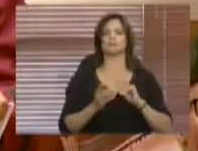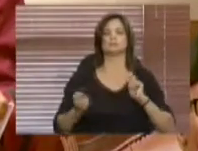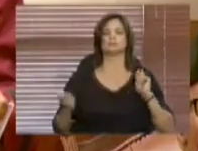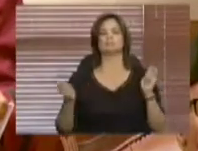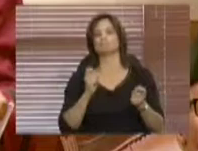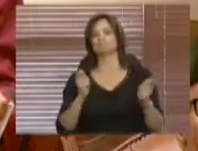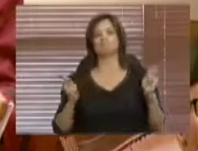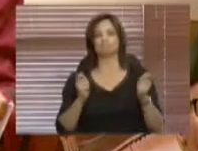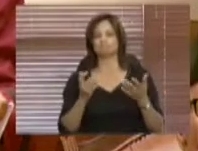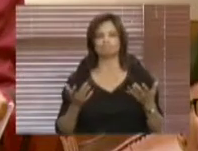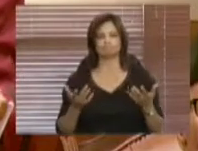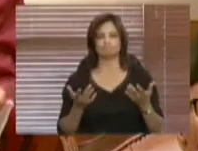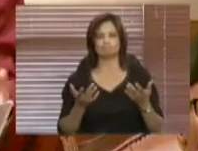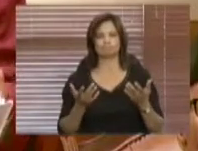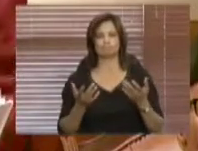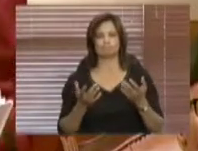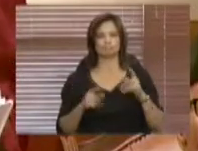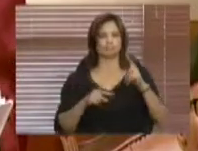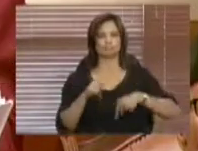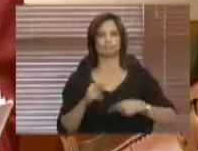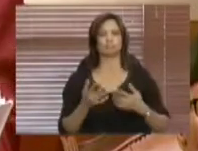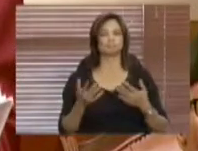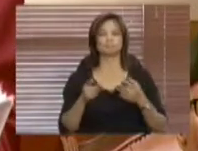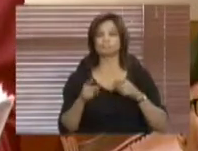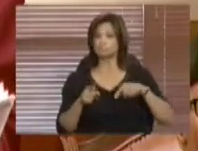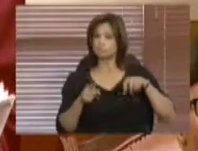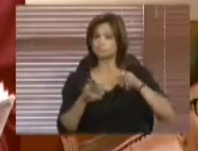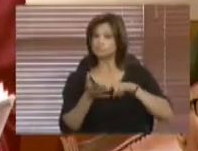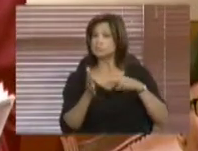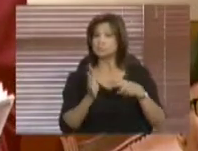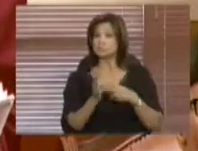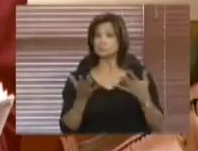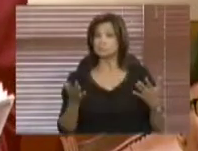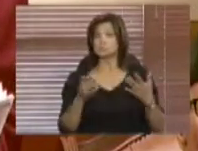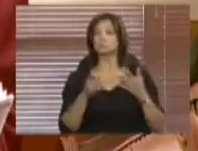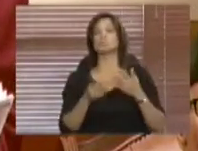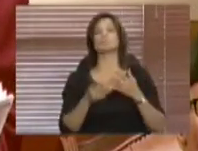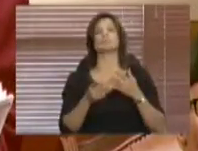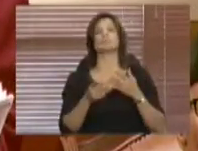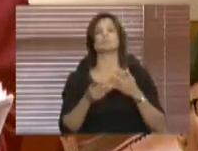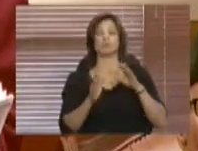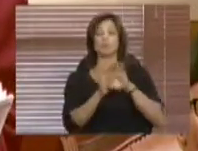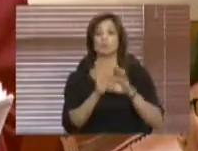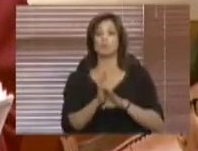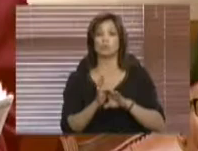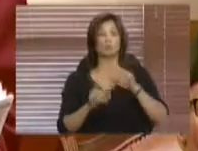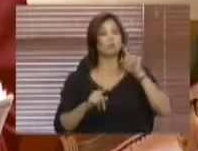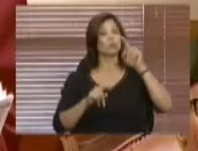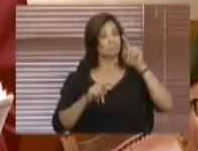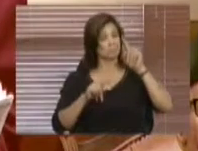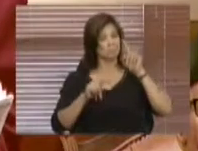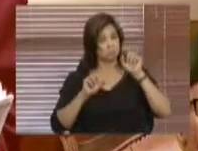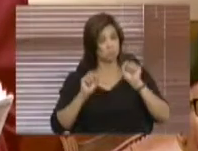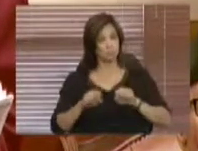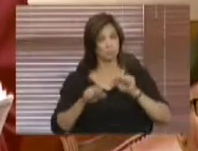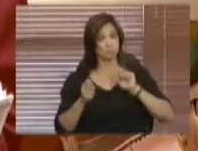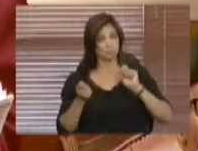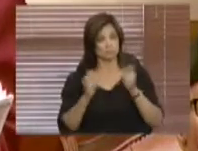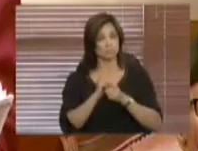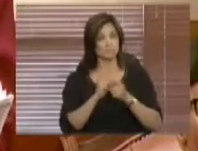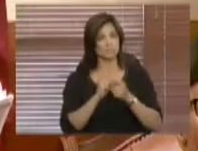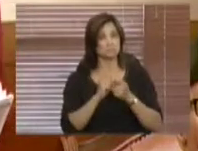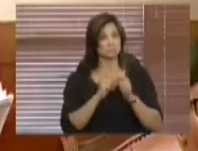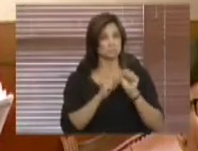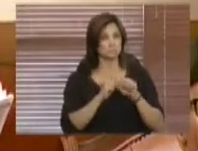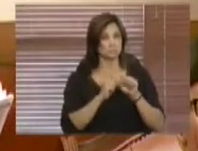ella reserva al legislador. Ello no significa que crea que la Constitución no pueda ser reformada nunca,